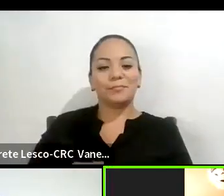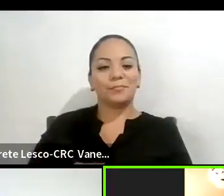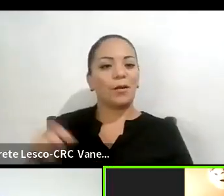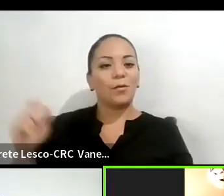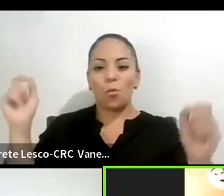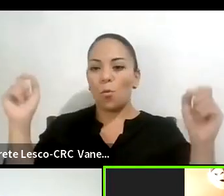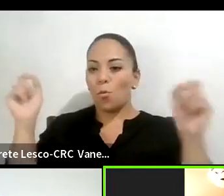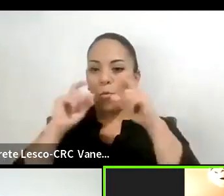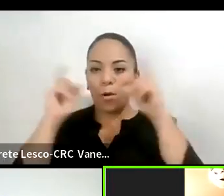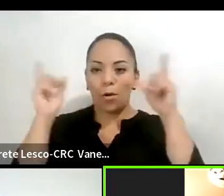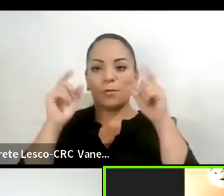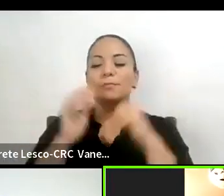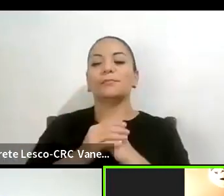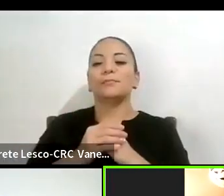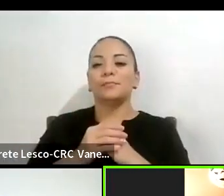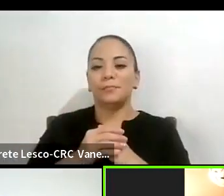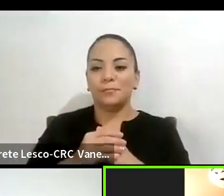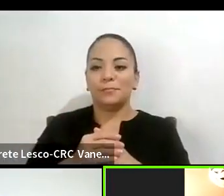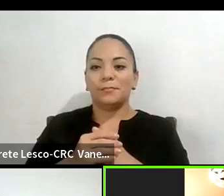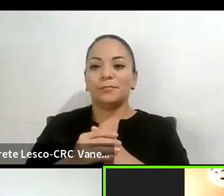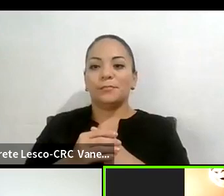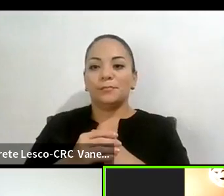impresionantes que estas personas